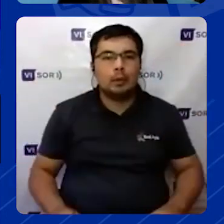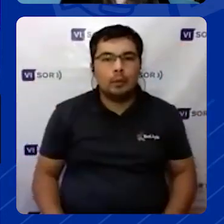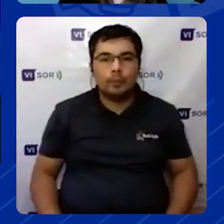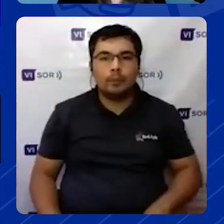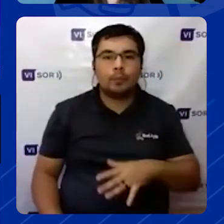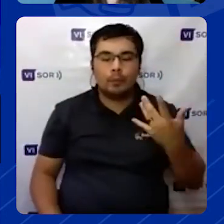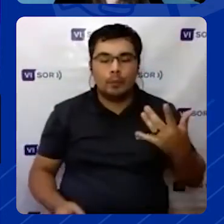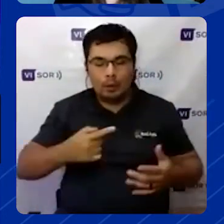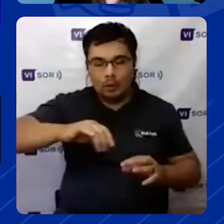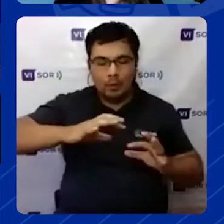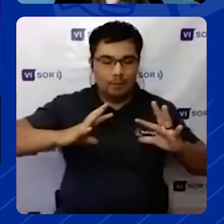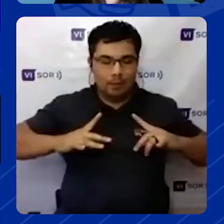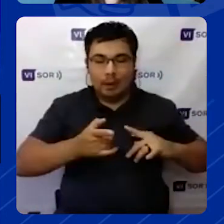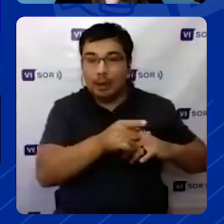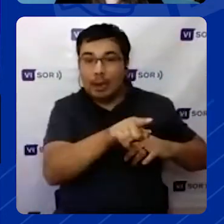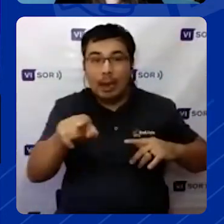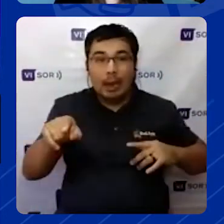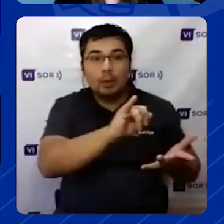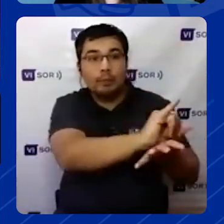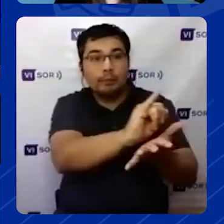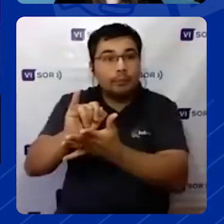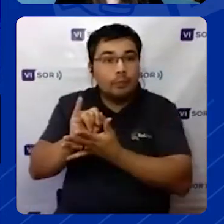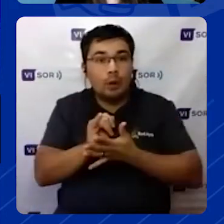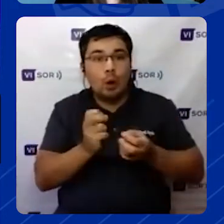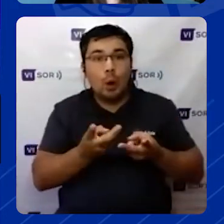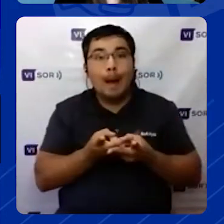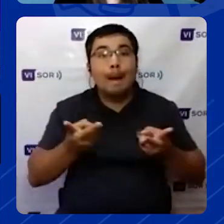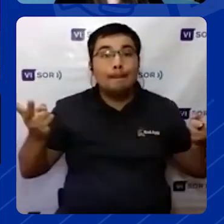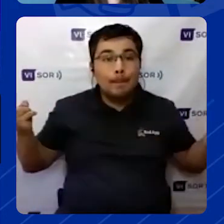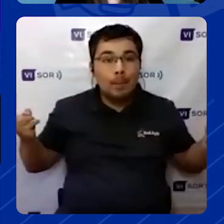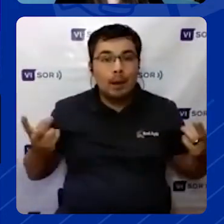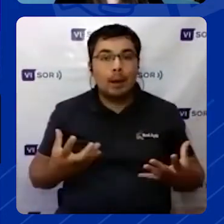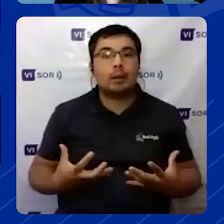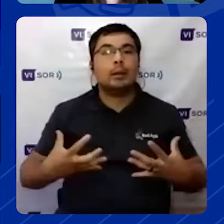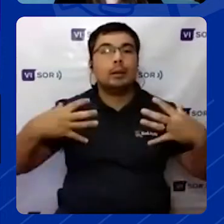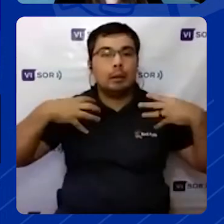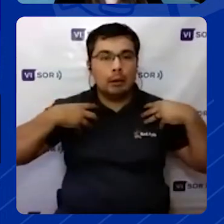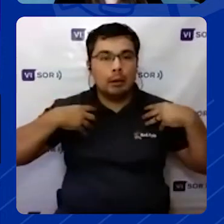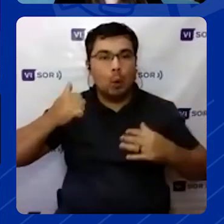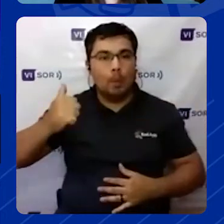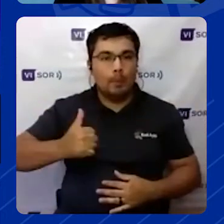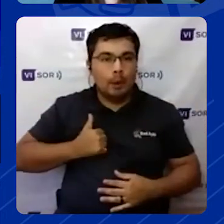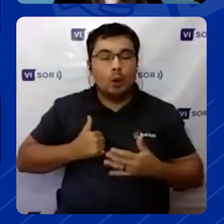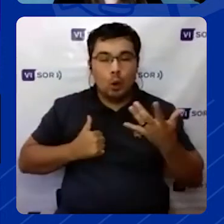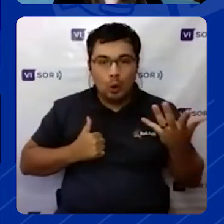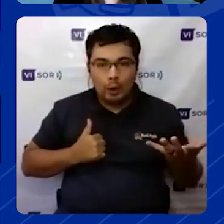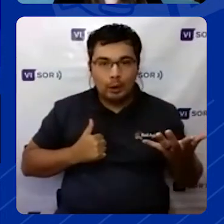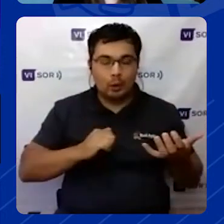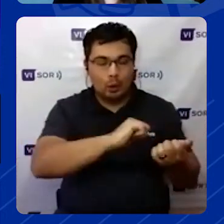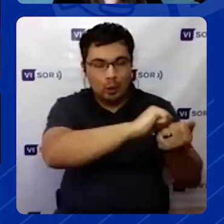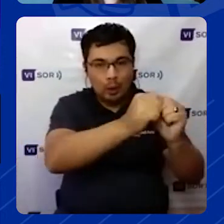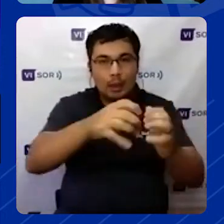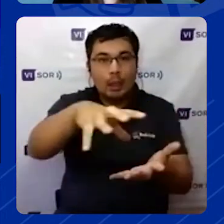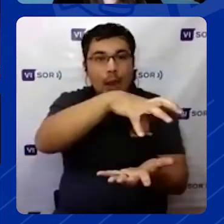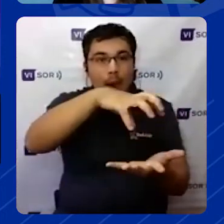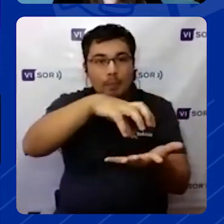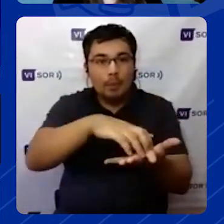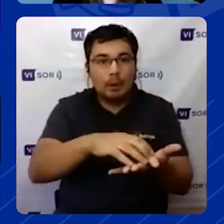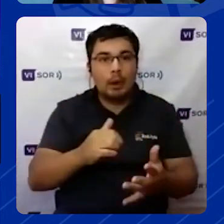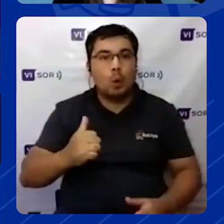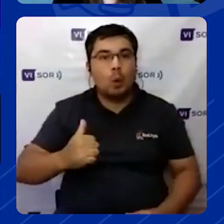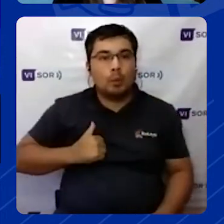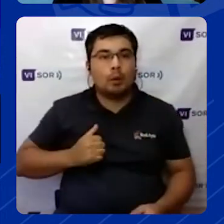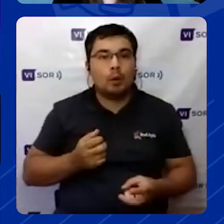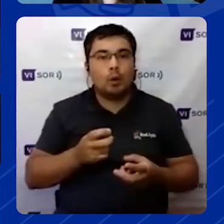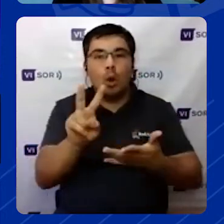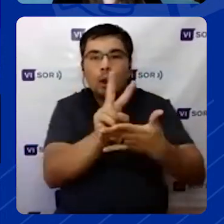públicas estén cumpliendo con ese requisito de las plazas y también lo estén haciendo en lectura fácil. Sí, qué bueno, porque así, como